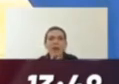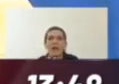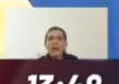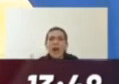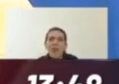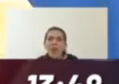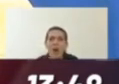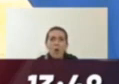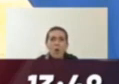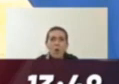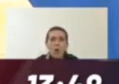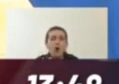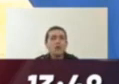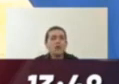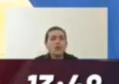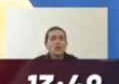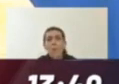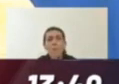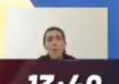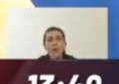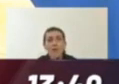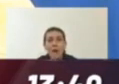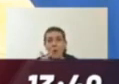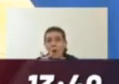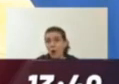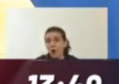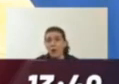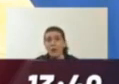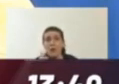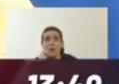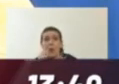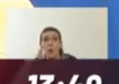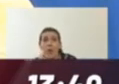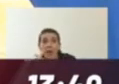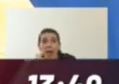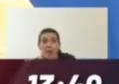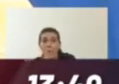convocando a no contagiarnos y a no contagiar.